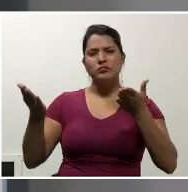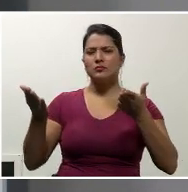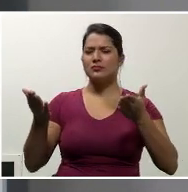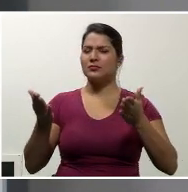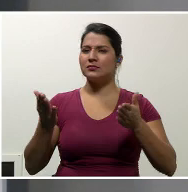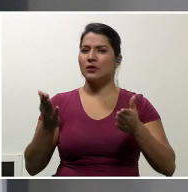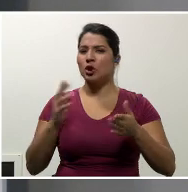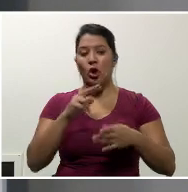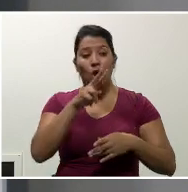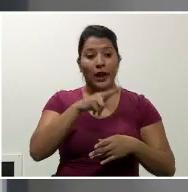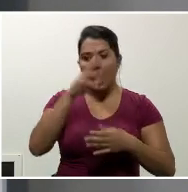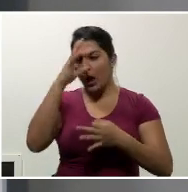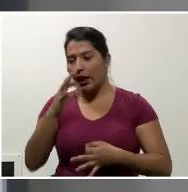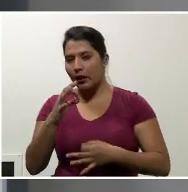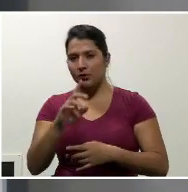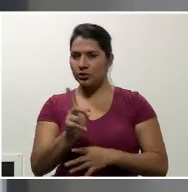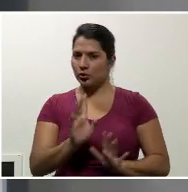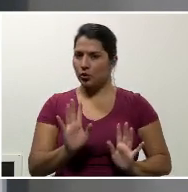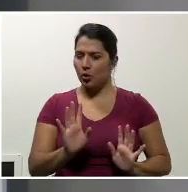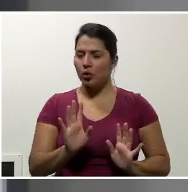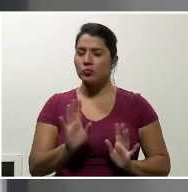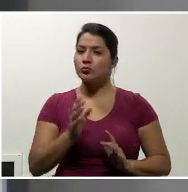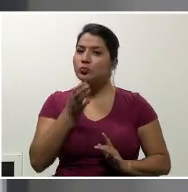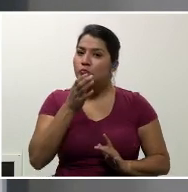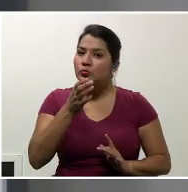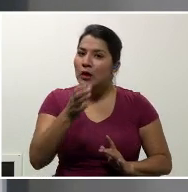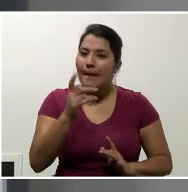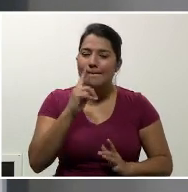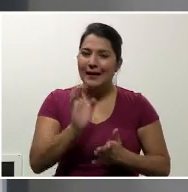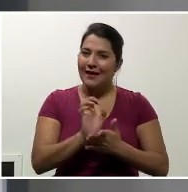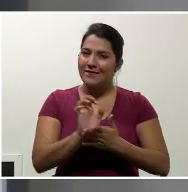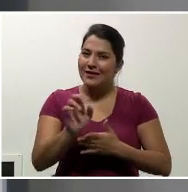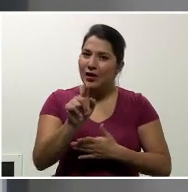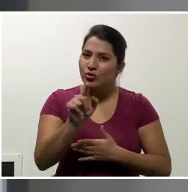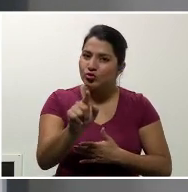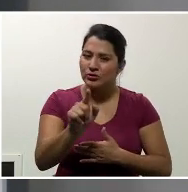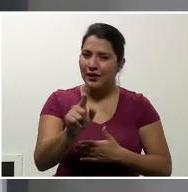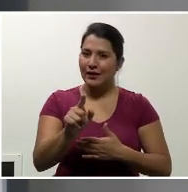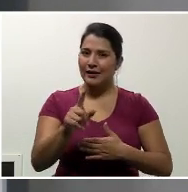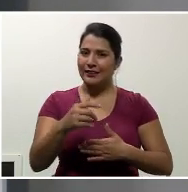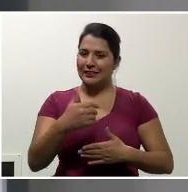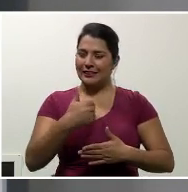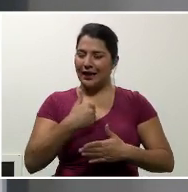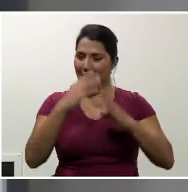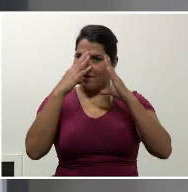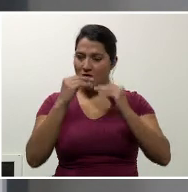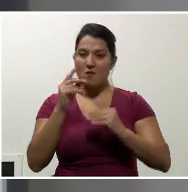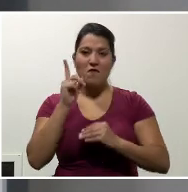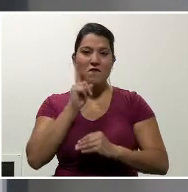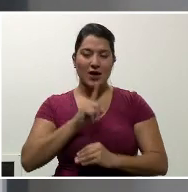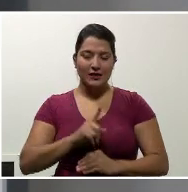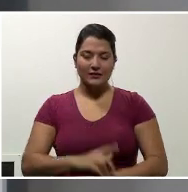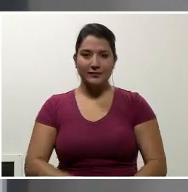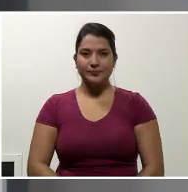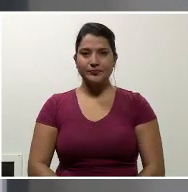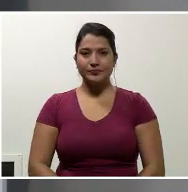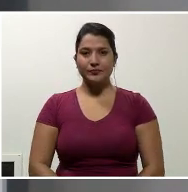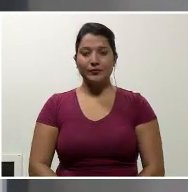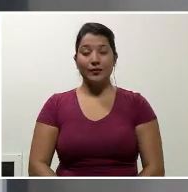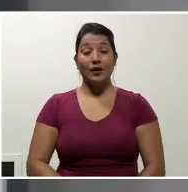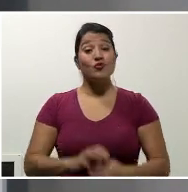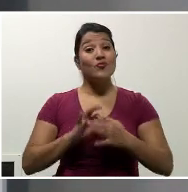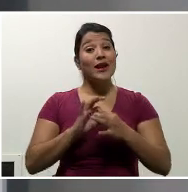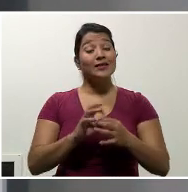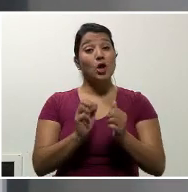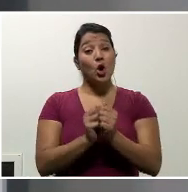Algunos consejos para evitar ser manipulado con información falsa. Justamente en este